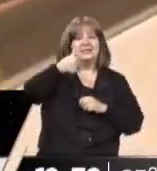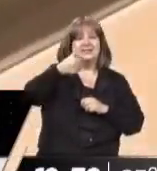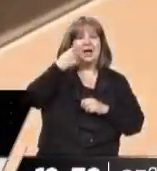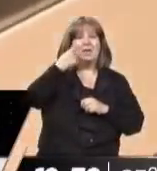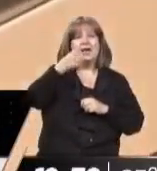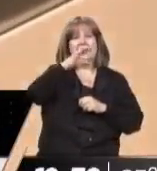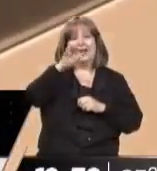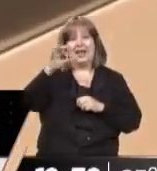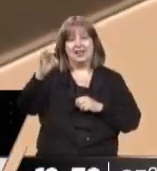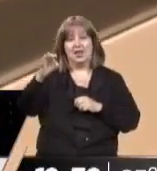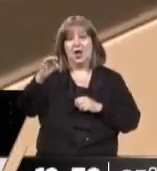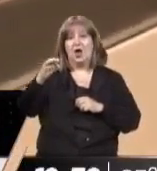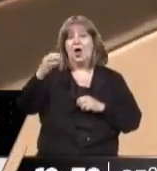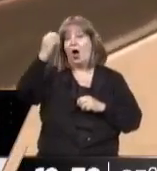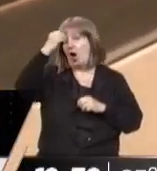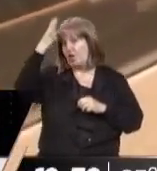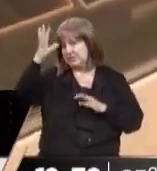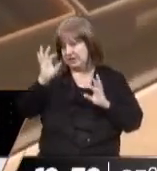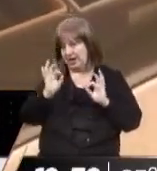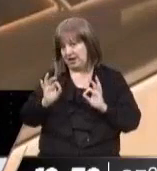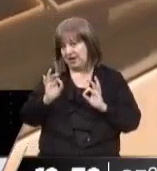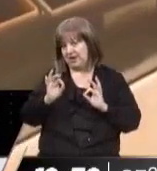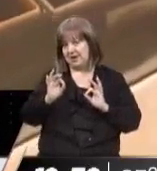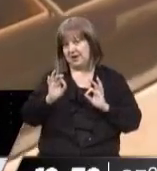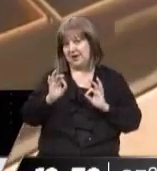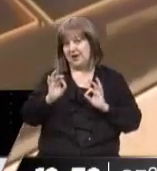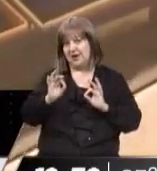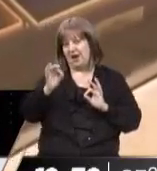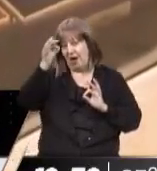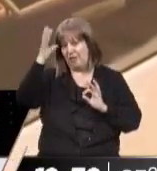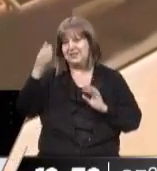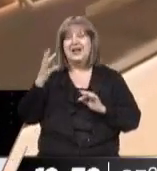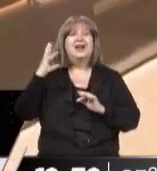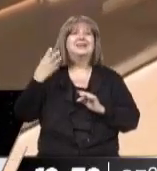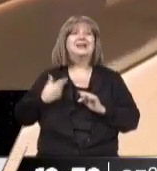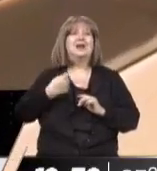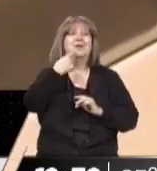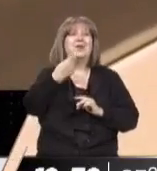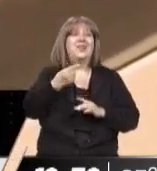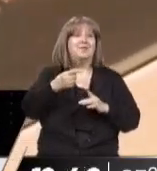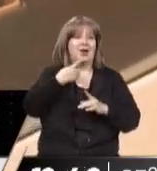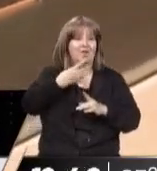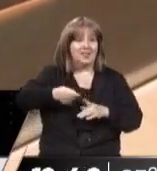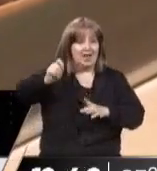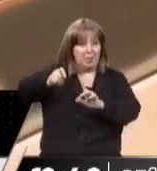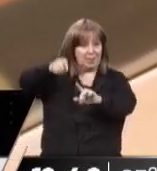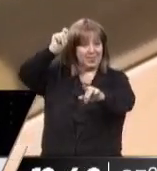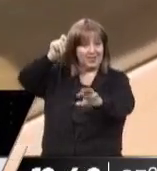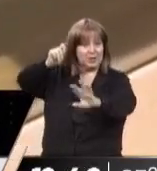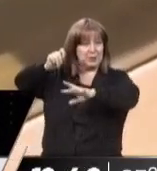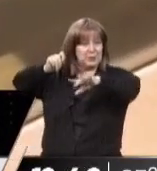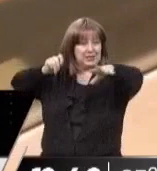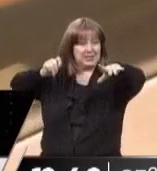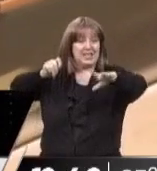son todas oficiales de la línea Wizarding World, que son las mismas. ¿Pero que tienen magia? En los parques temáticos. ¿Viste los parques esos de Universal que ves en Orlando, en